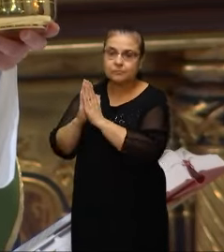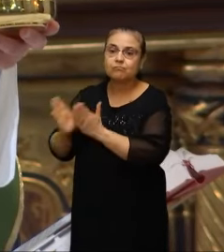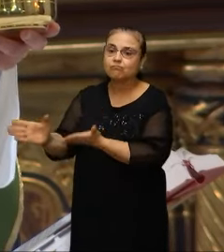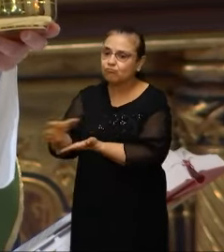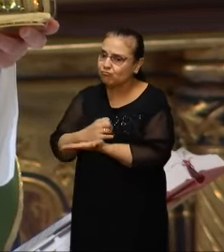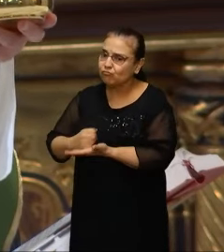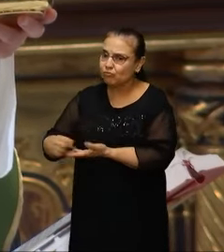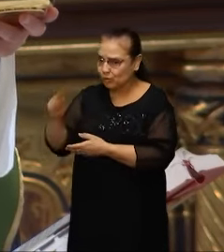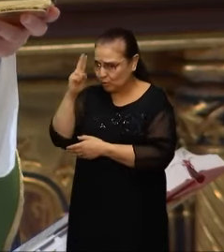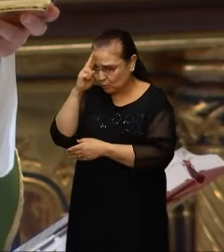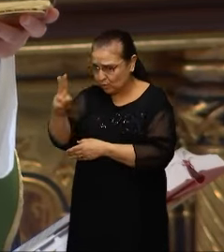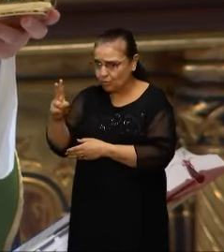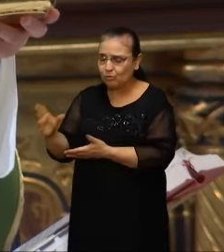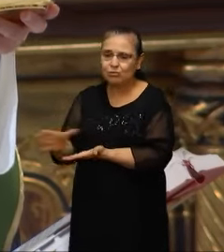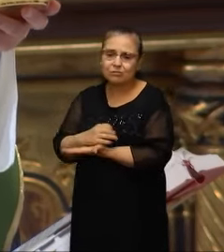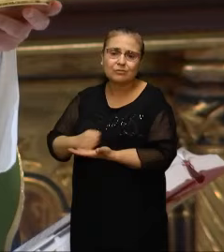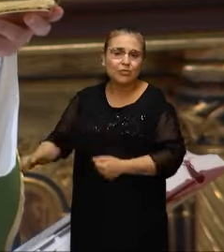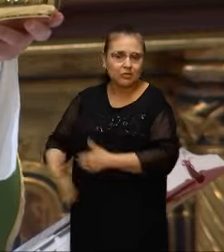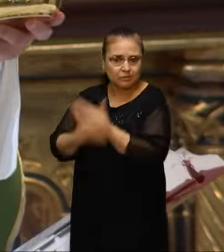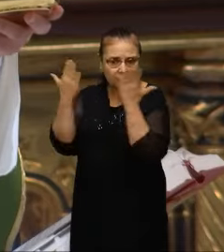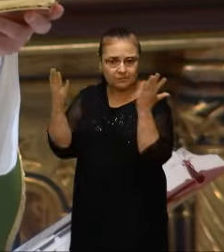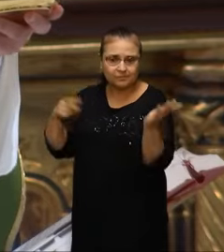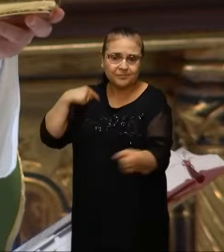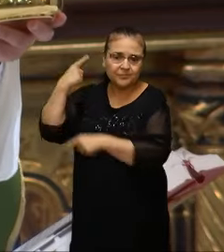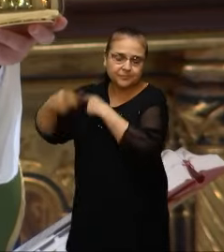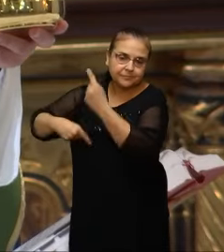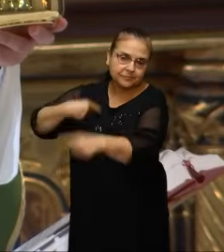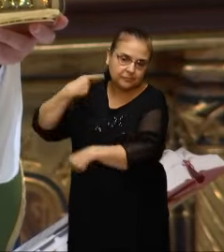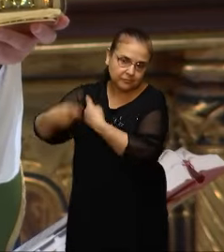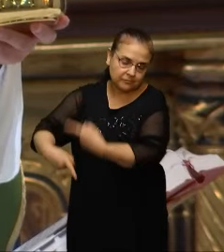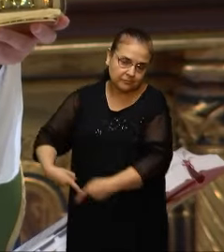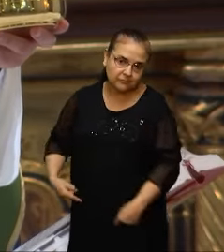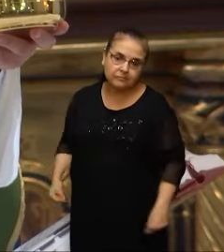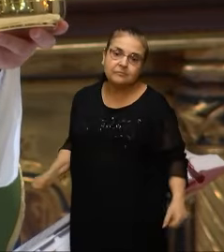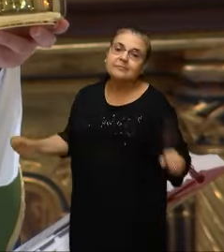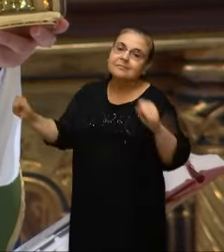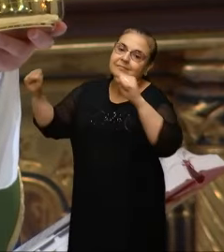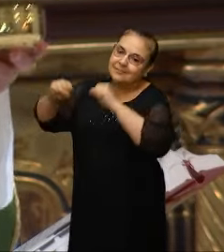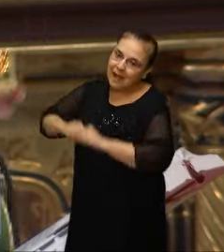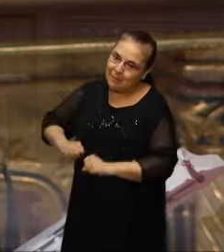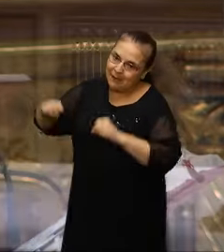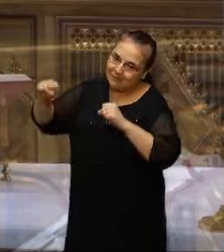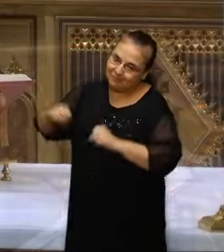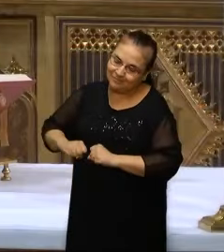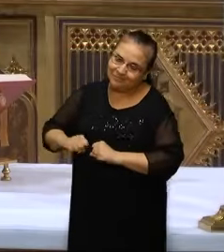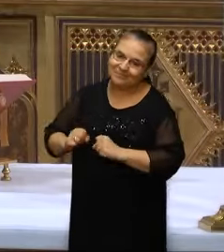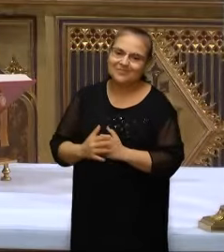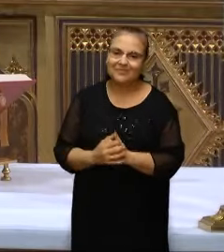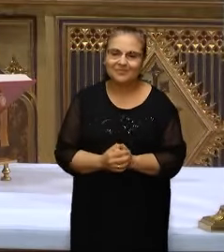Espíritu Santo todo honor y toda Gloria Por los siglos de los